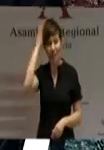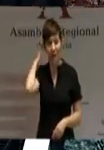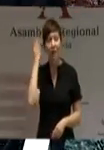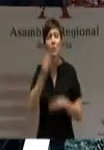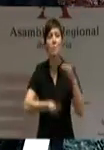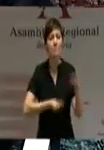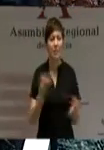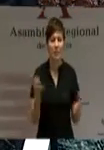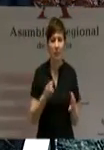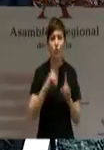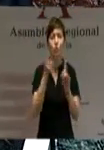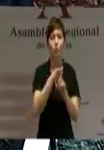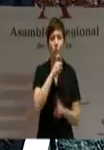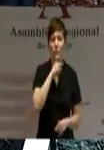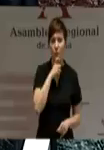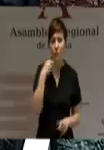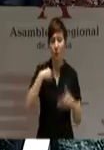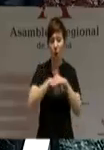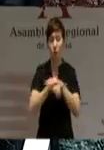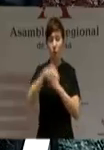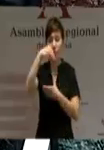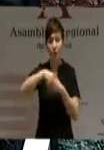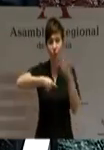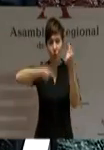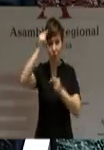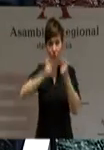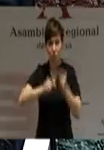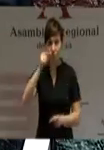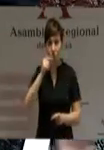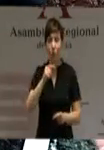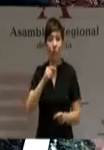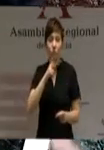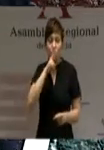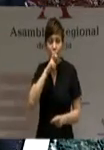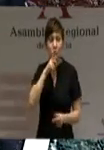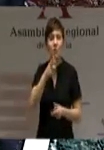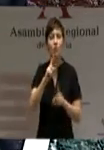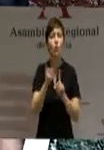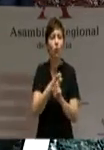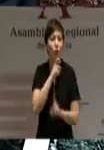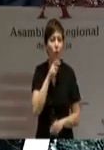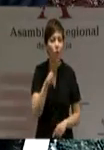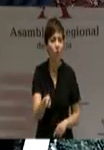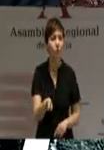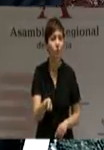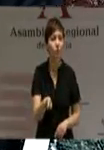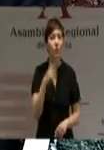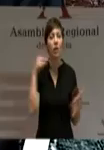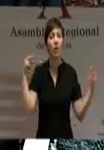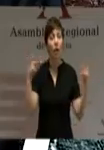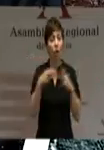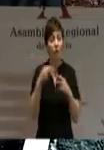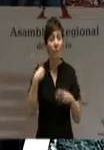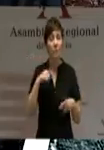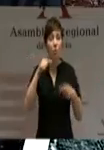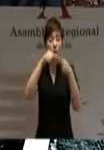problemas de gestión y presupuestarios de la sanidad murciana? ¿Cómo piensa acometer el recorte del déficit presupuestario